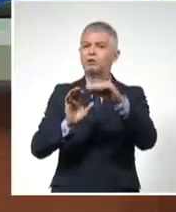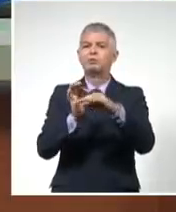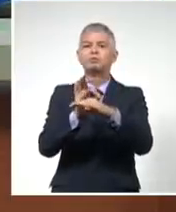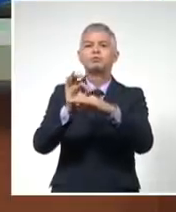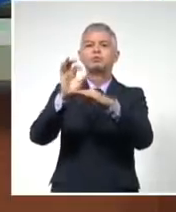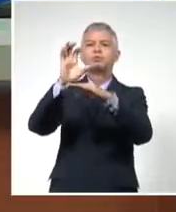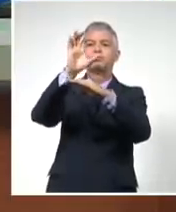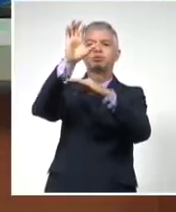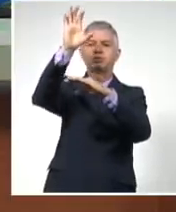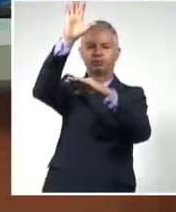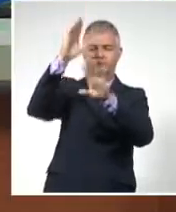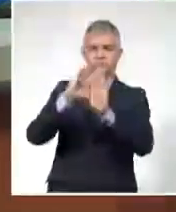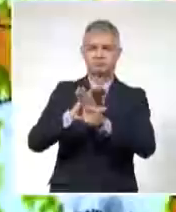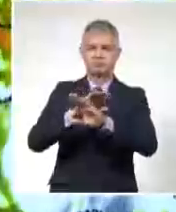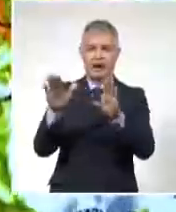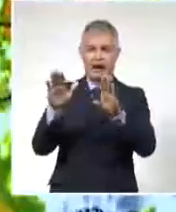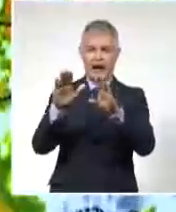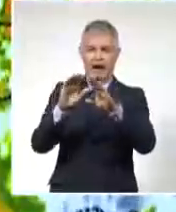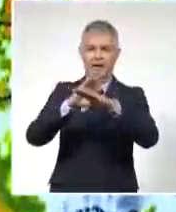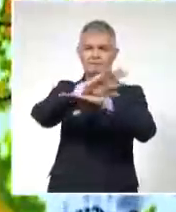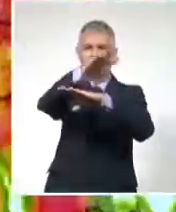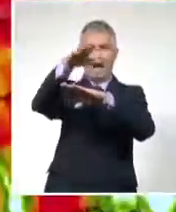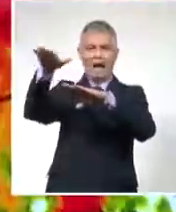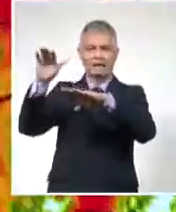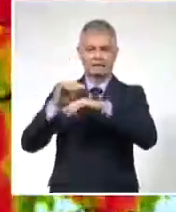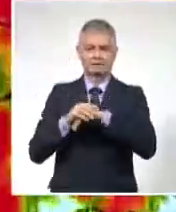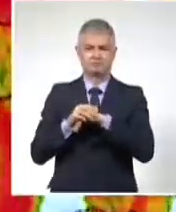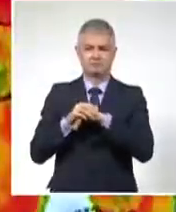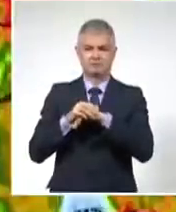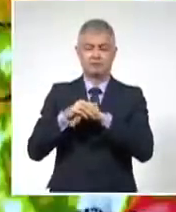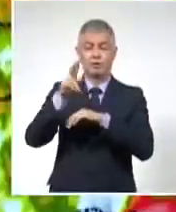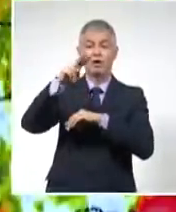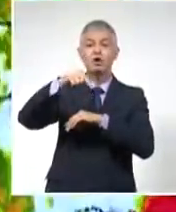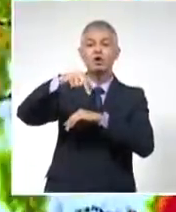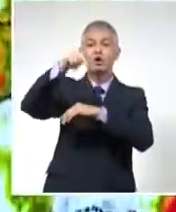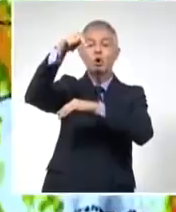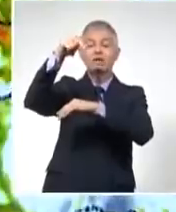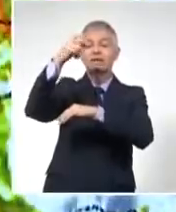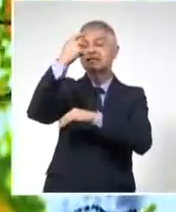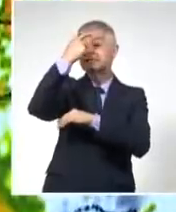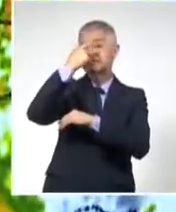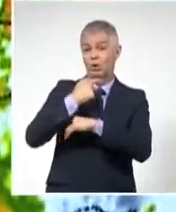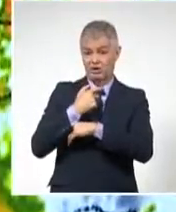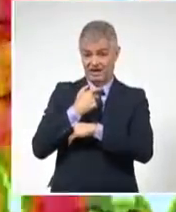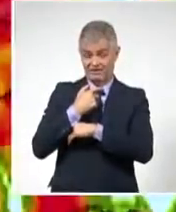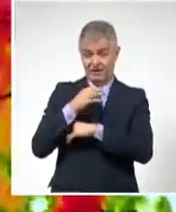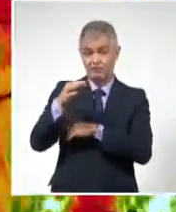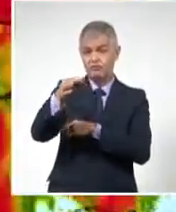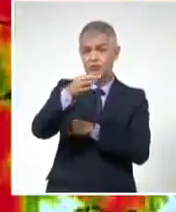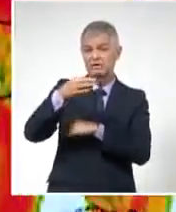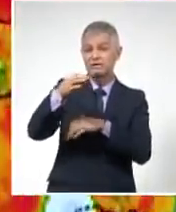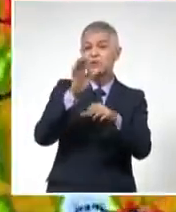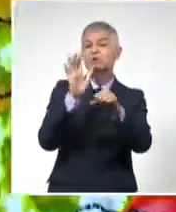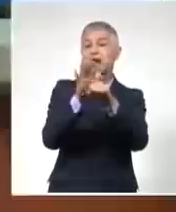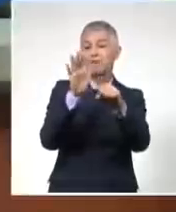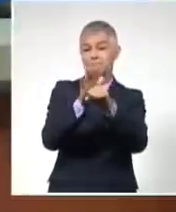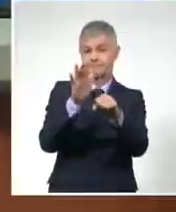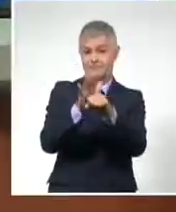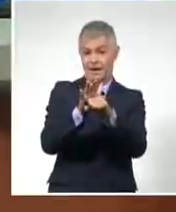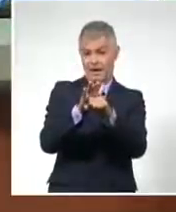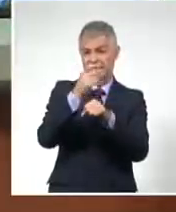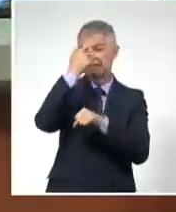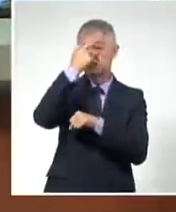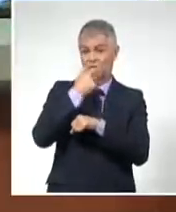mar sobre 9:30 de la mañana por el norte del municipio Chambas, en Ciego de